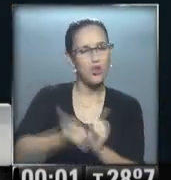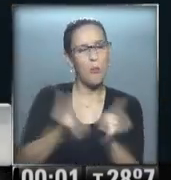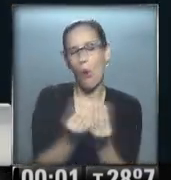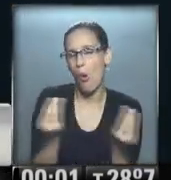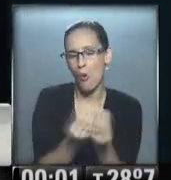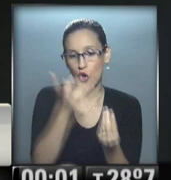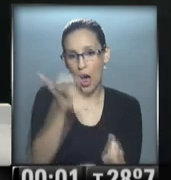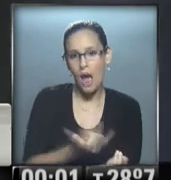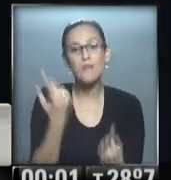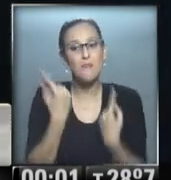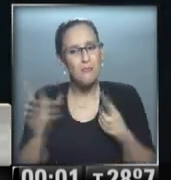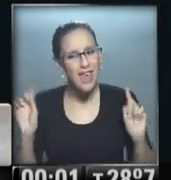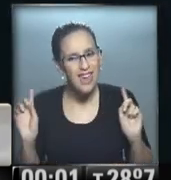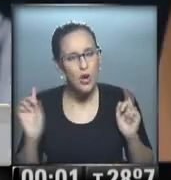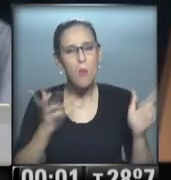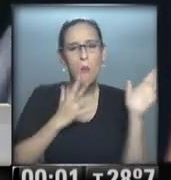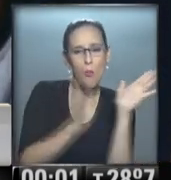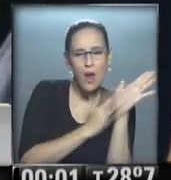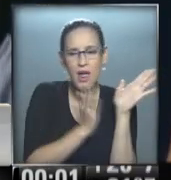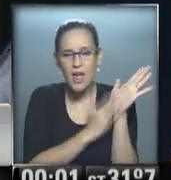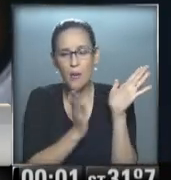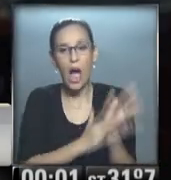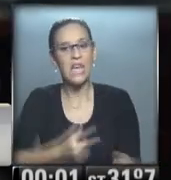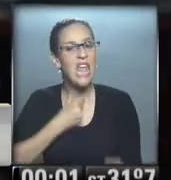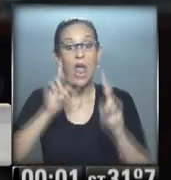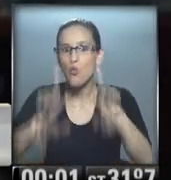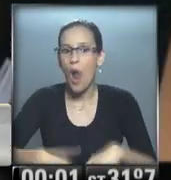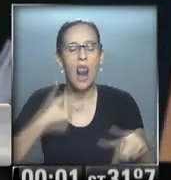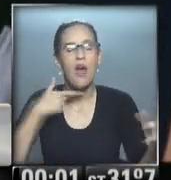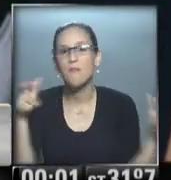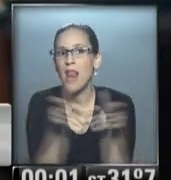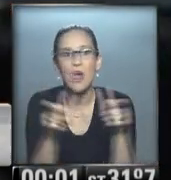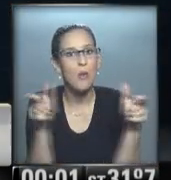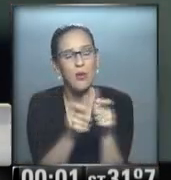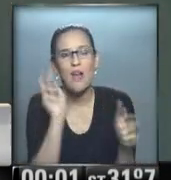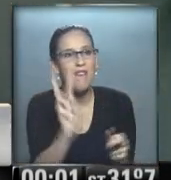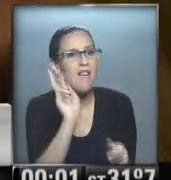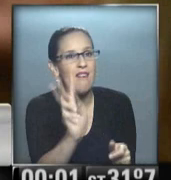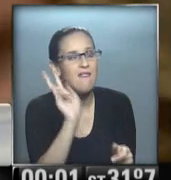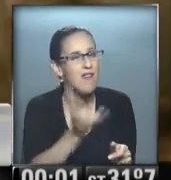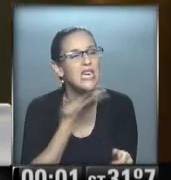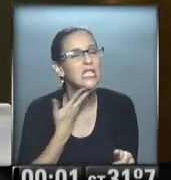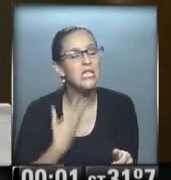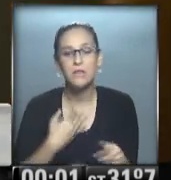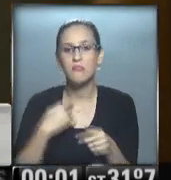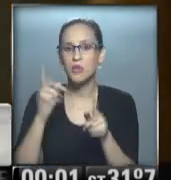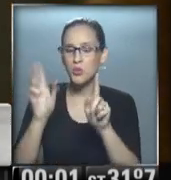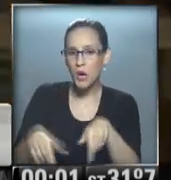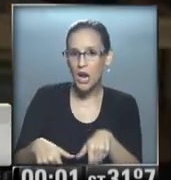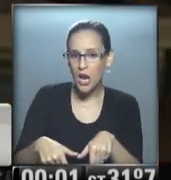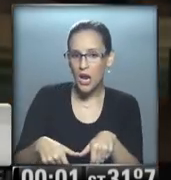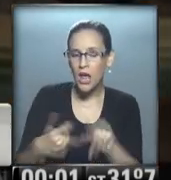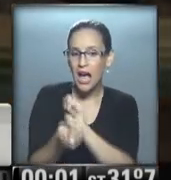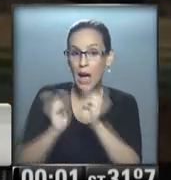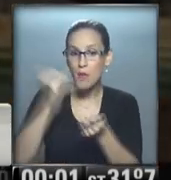pero en el medio de todo lo que va probando, él insiste con el porno. Sin embargo, siempre hay una curva, una vuelta que da la vida y finalmente aparece allí